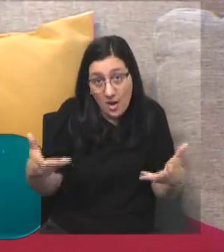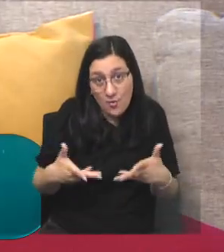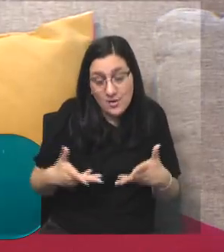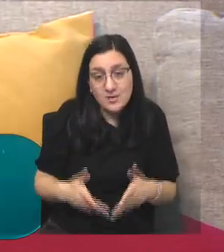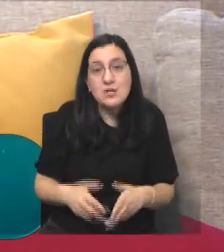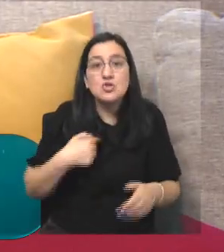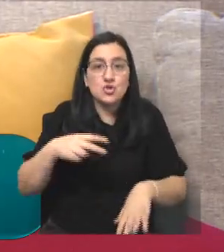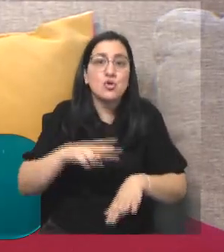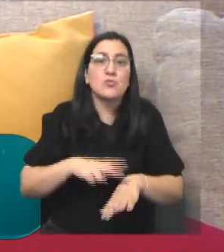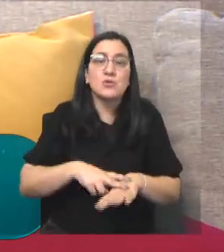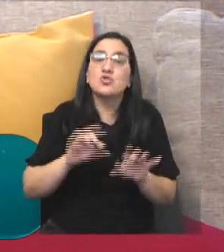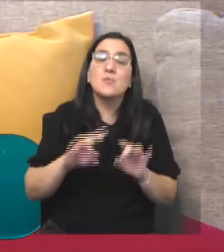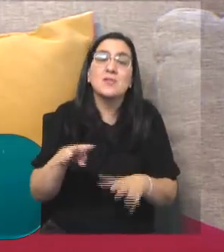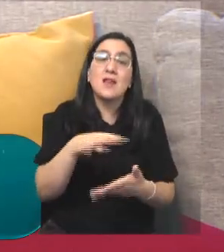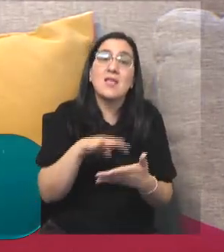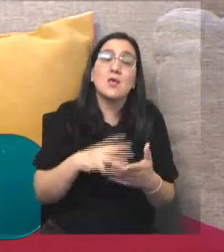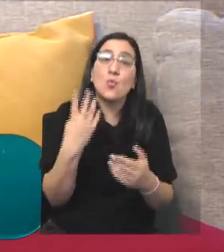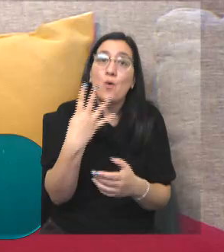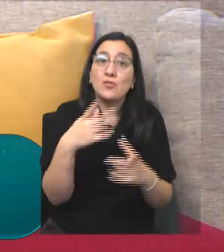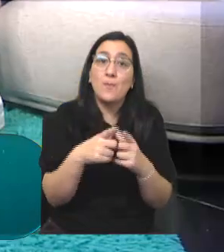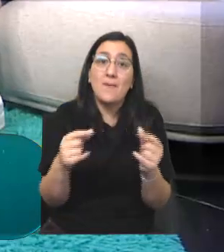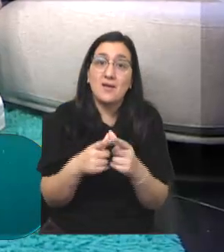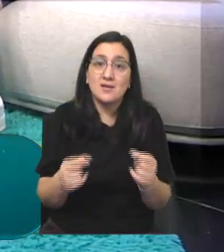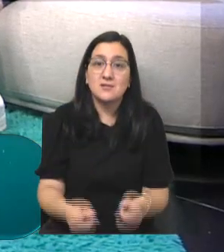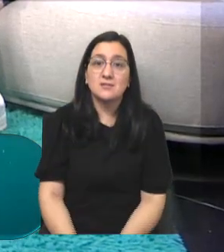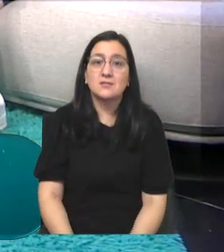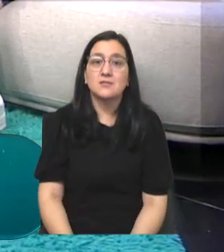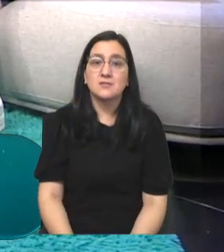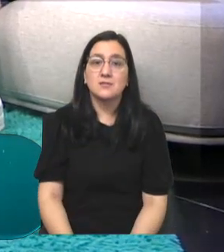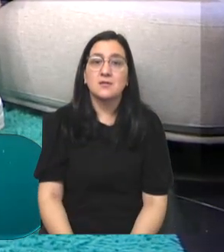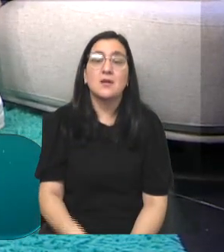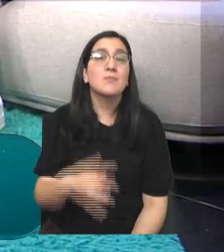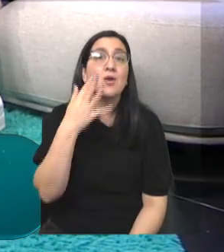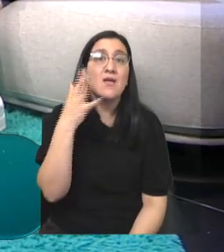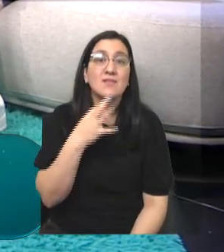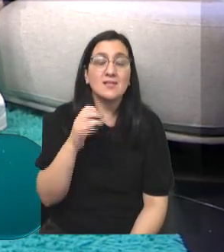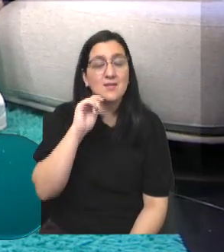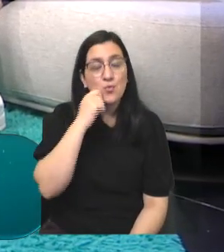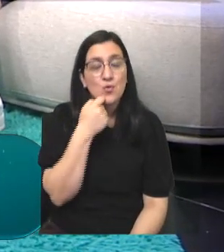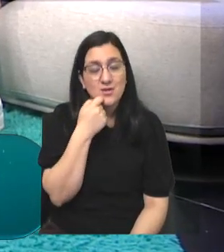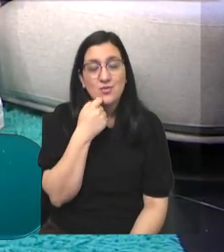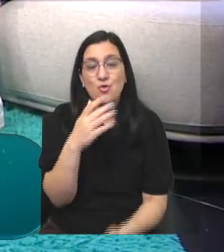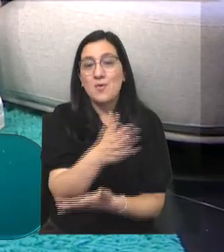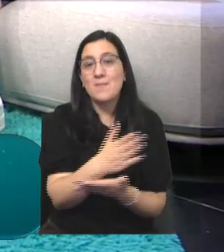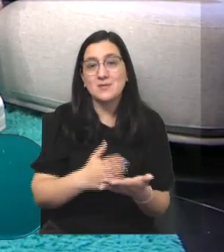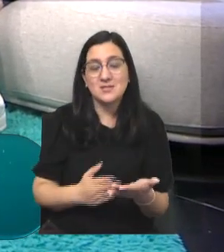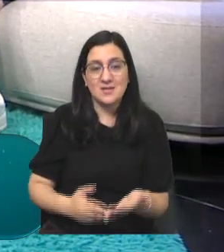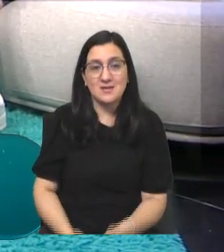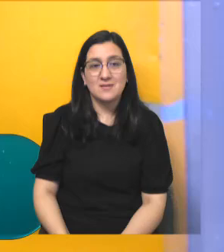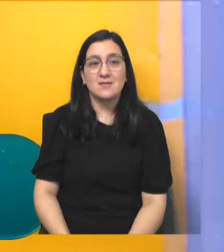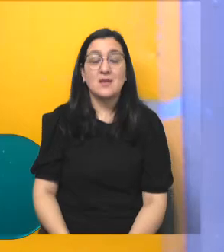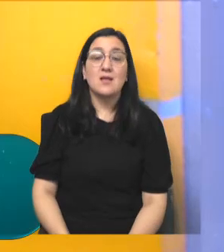con el corazón, por más que leí 4 páginas que pude leer robadas ahora. De verdad tiene ese perfume de la poesía de Fabián Sever. Y perdón